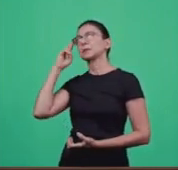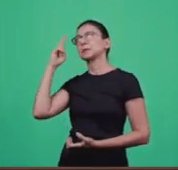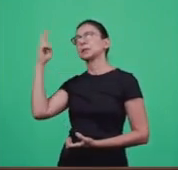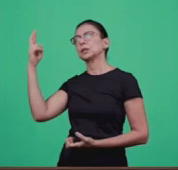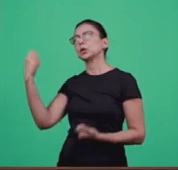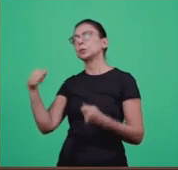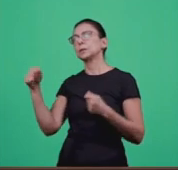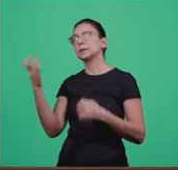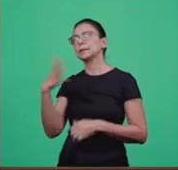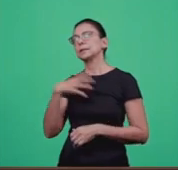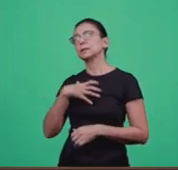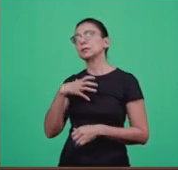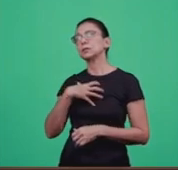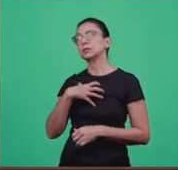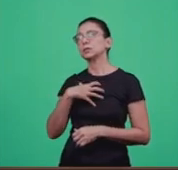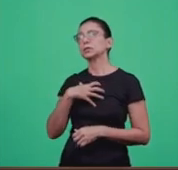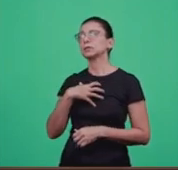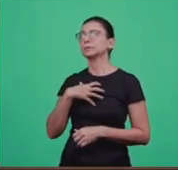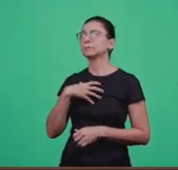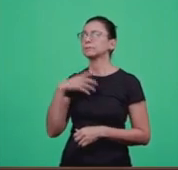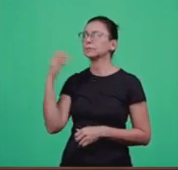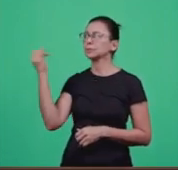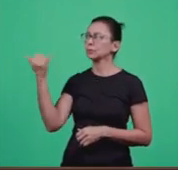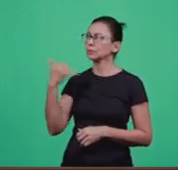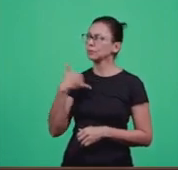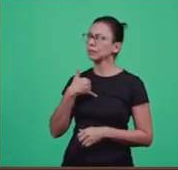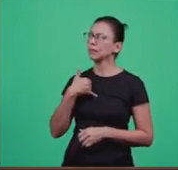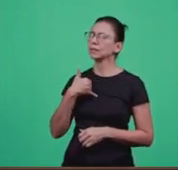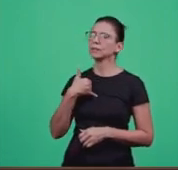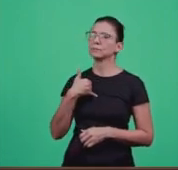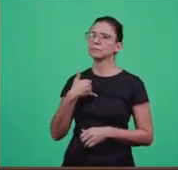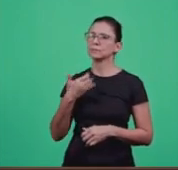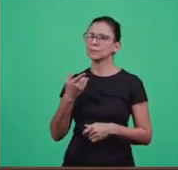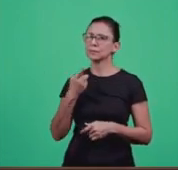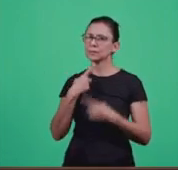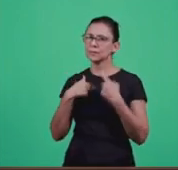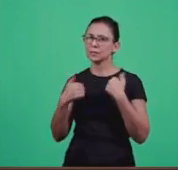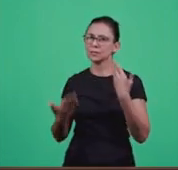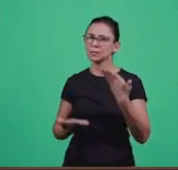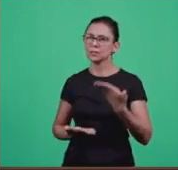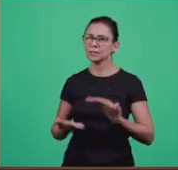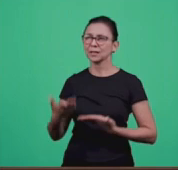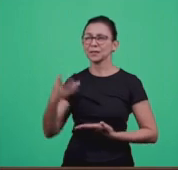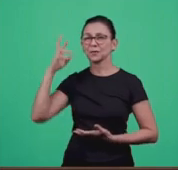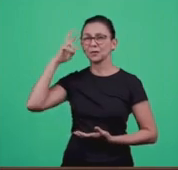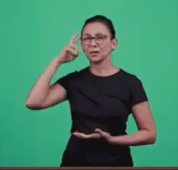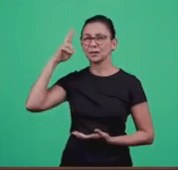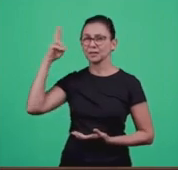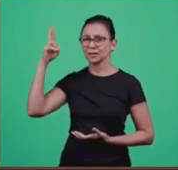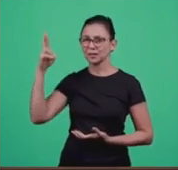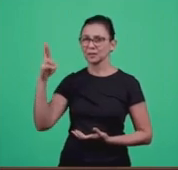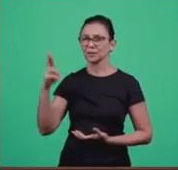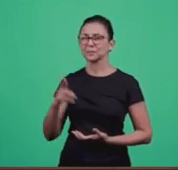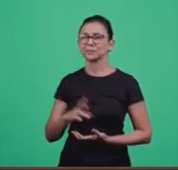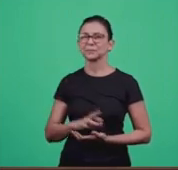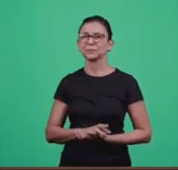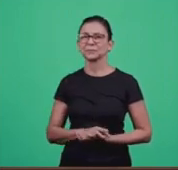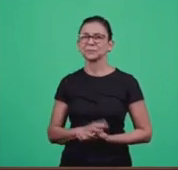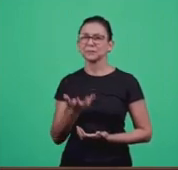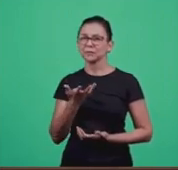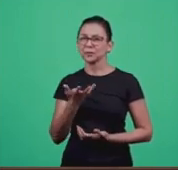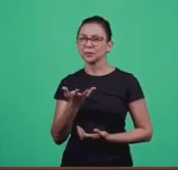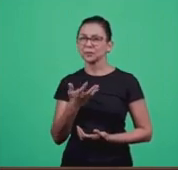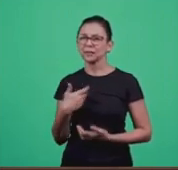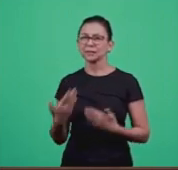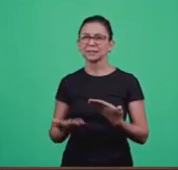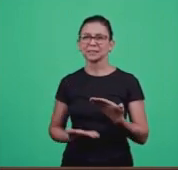Señor: quiero oír tu voz, quiero andar en tu presencia, quiero servirte. Ese es el deseo de la iglesia, de